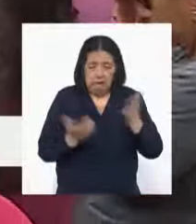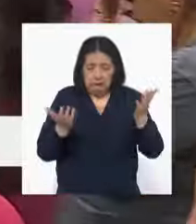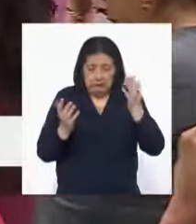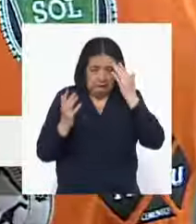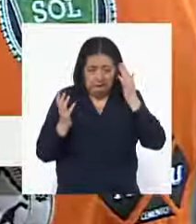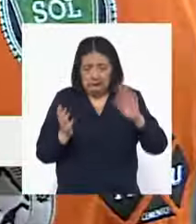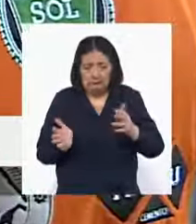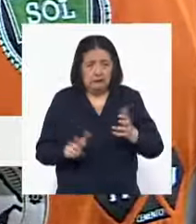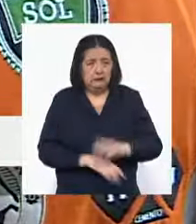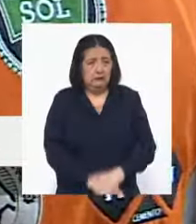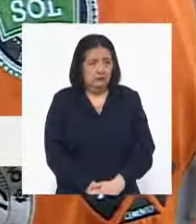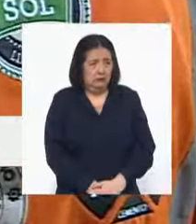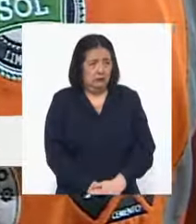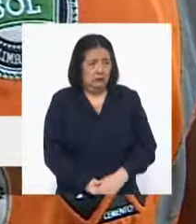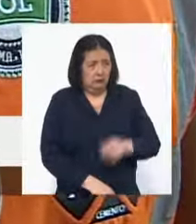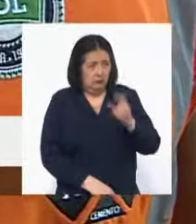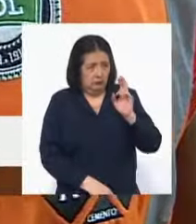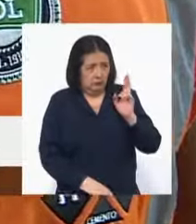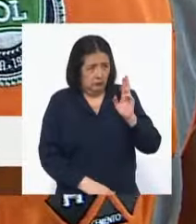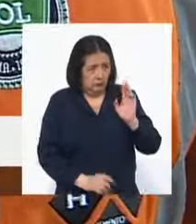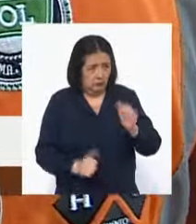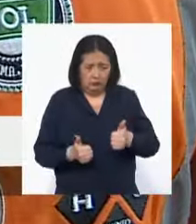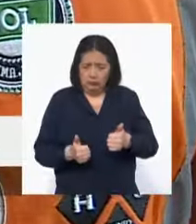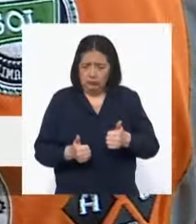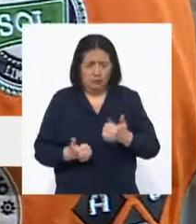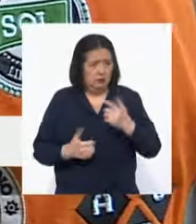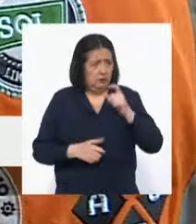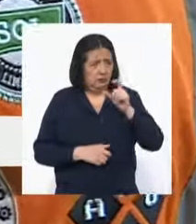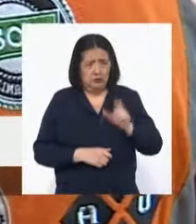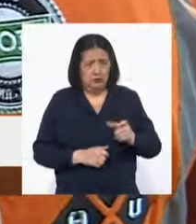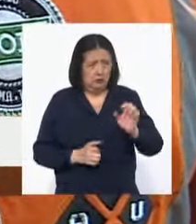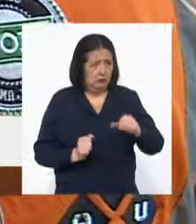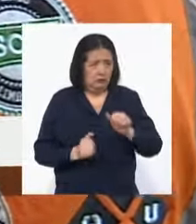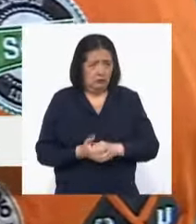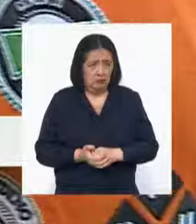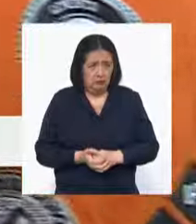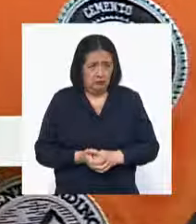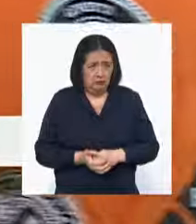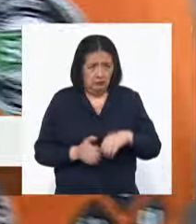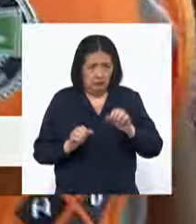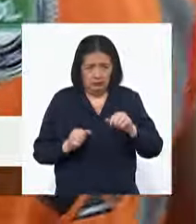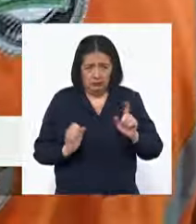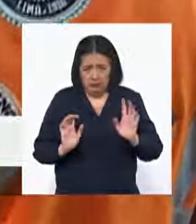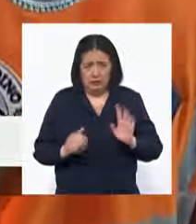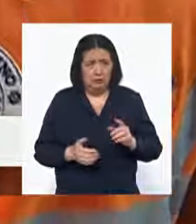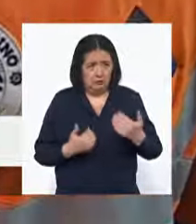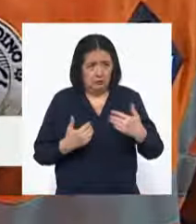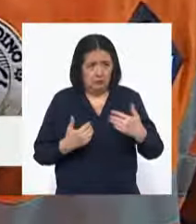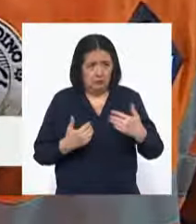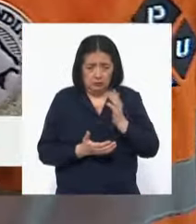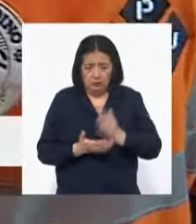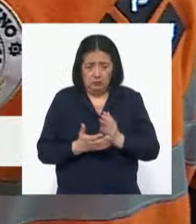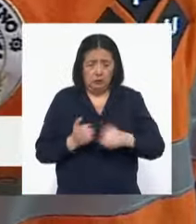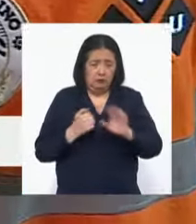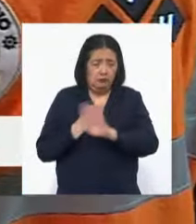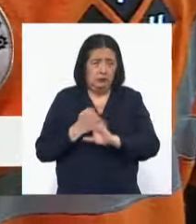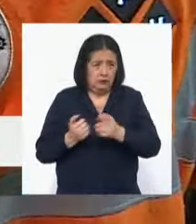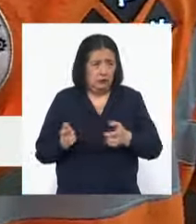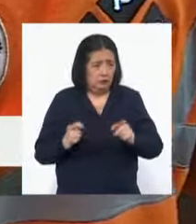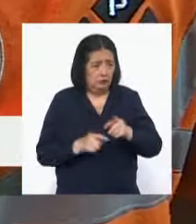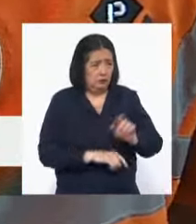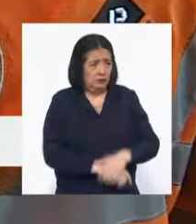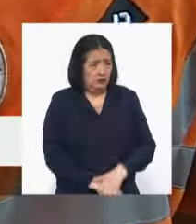noticia. Claro, su pareja, una excelente persona. Él se ganó un problema también porque él defendía a su pareja. Con